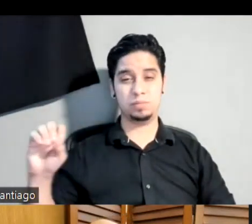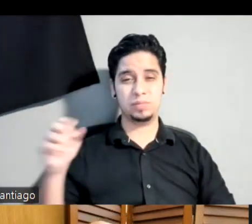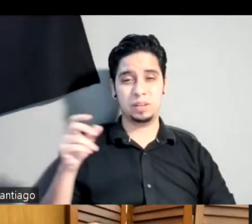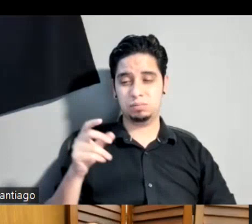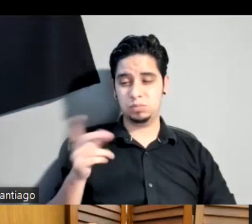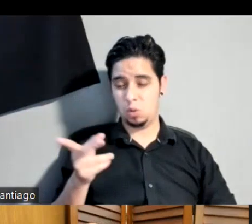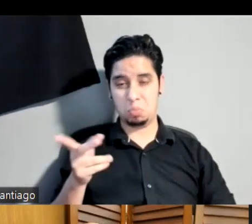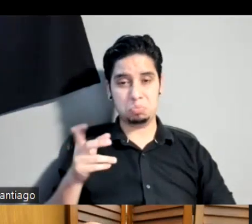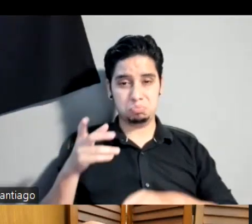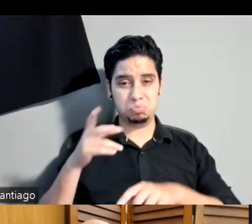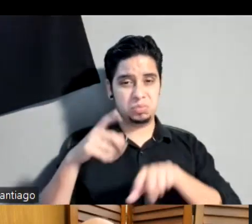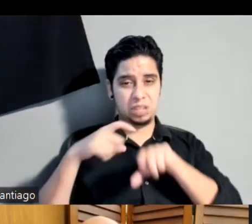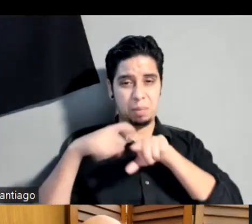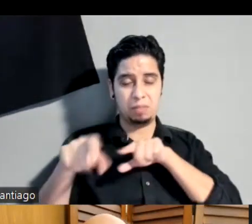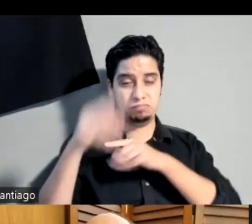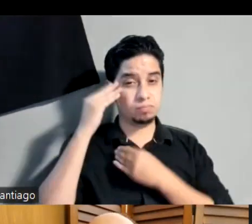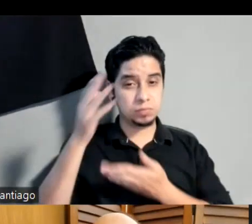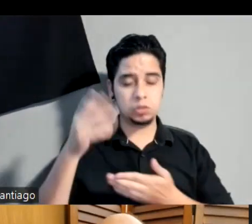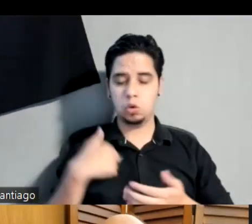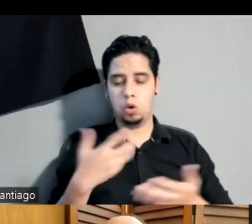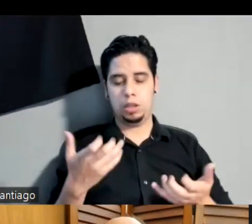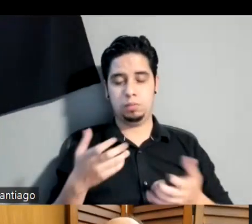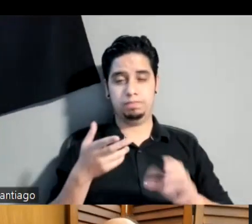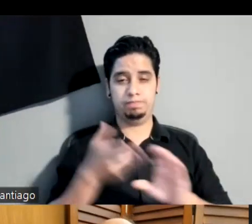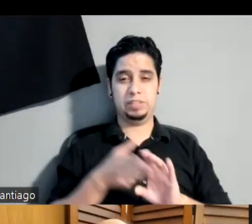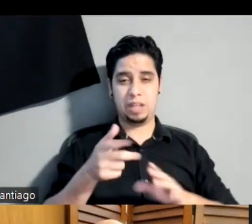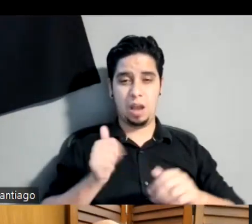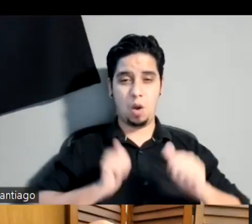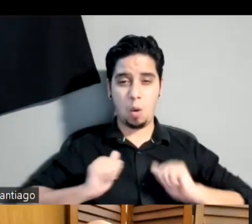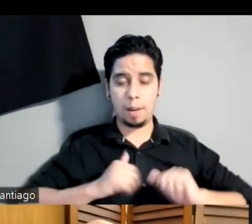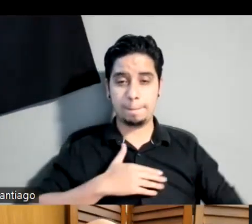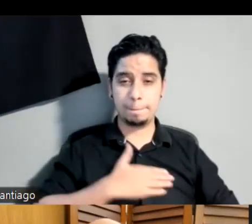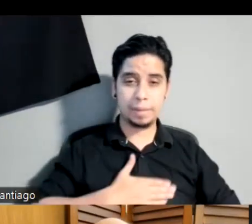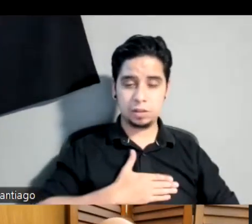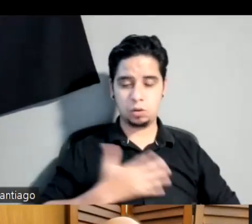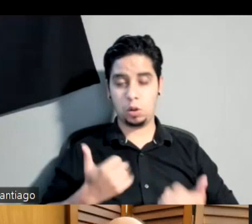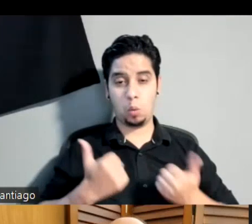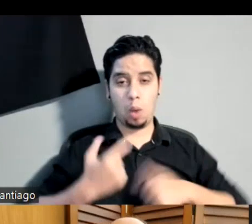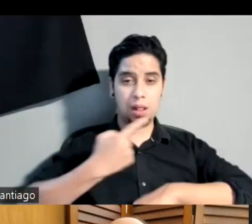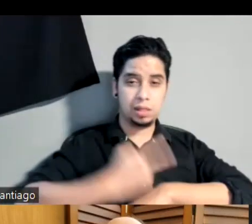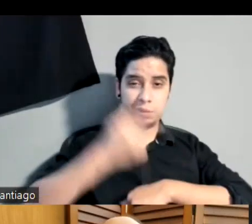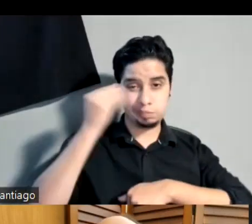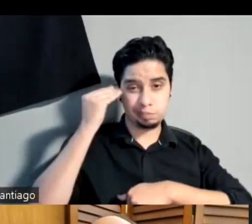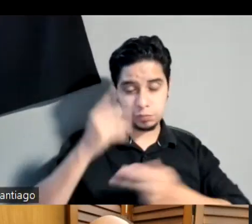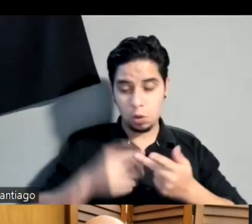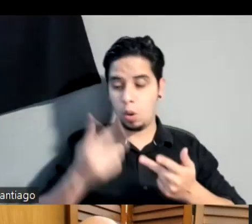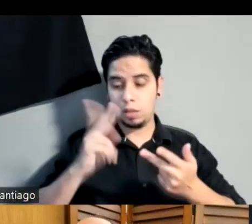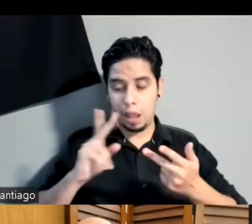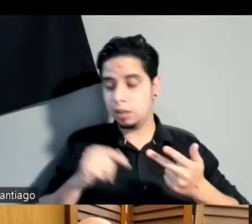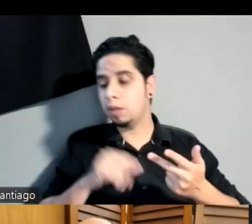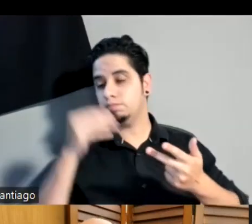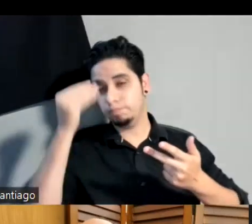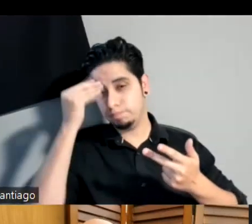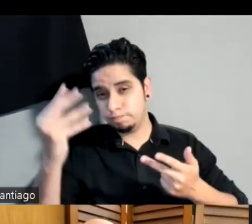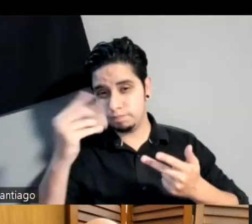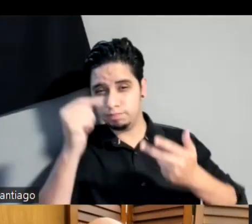mire, yo quiero ir a esta obra y entonces yo quiero, por favor, este día, somos dos personas, tres personas, bueno, o sea, porque tienen que